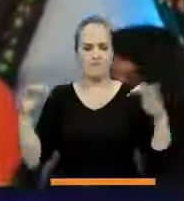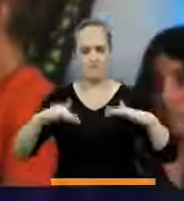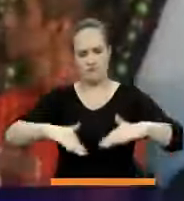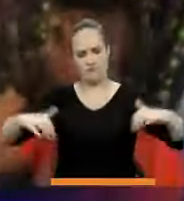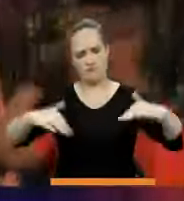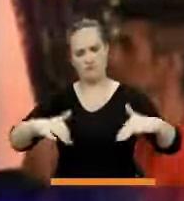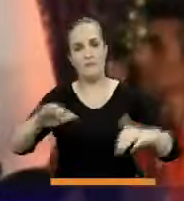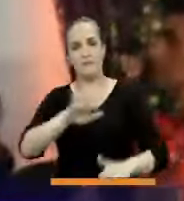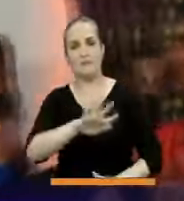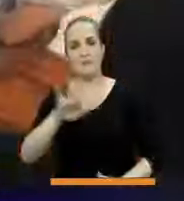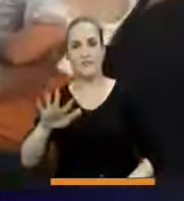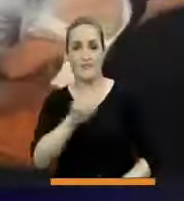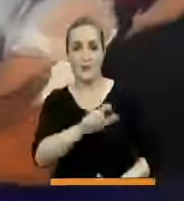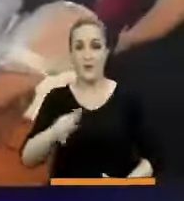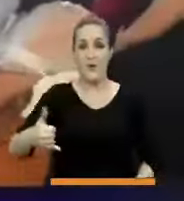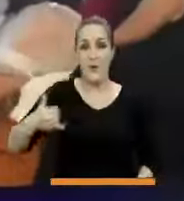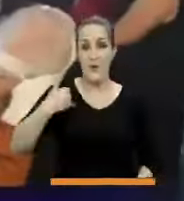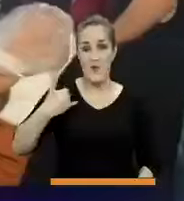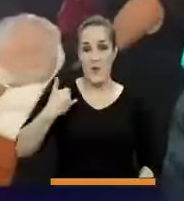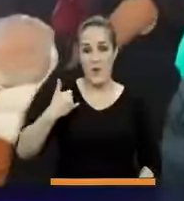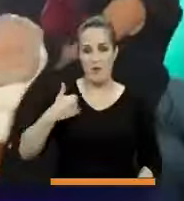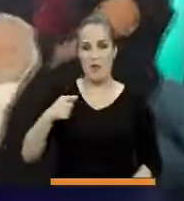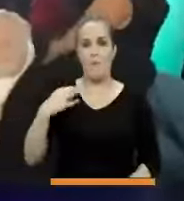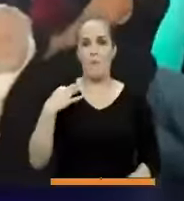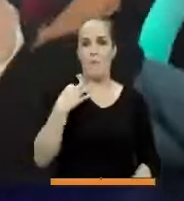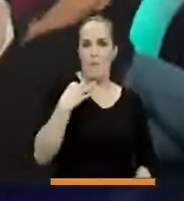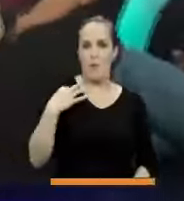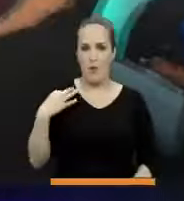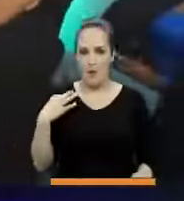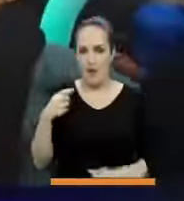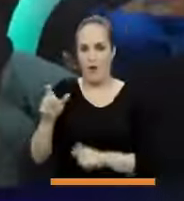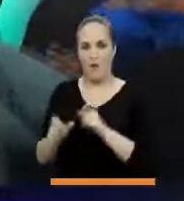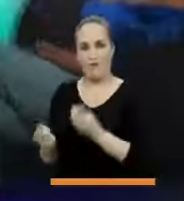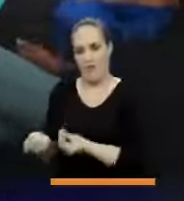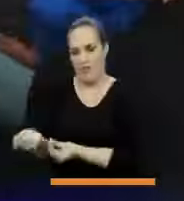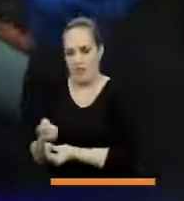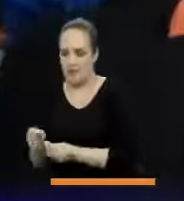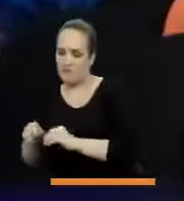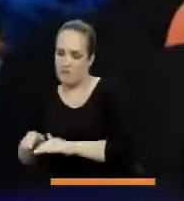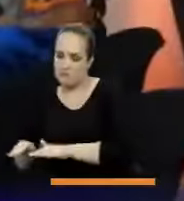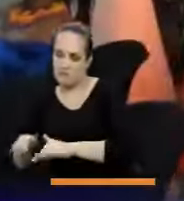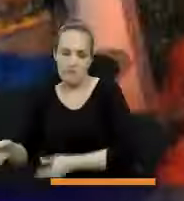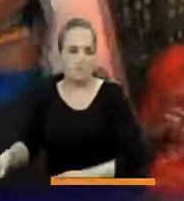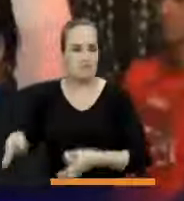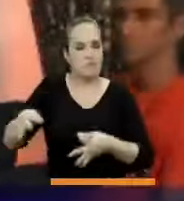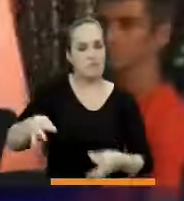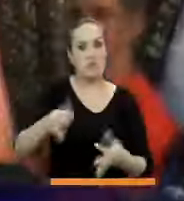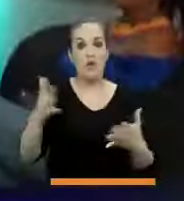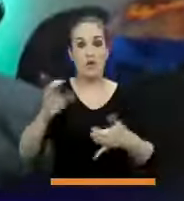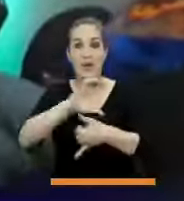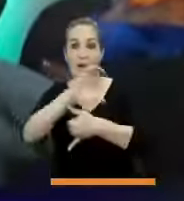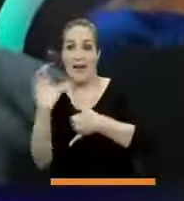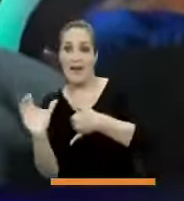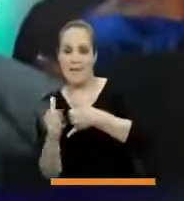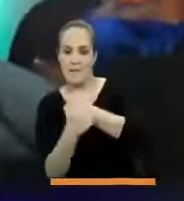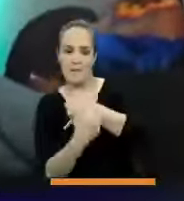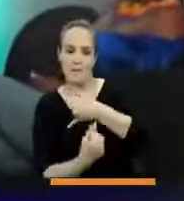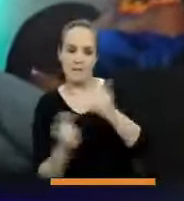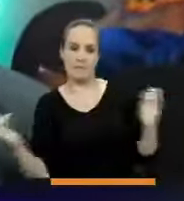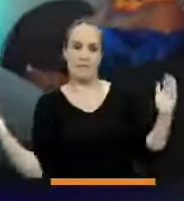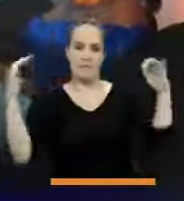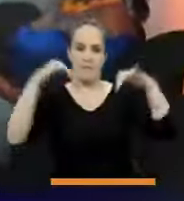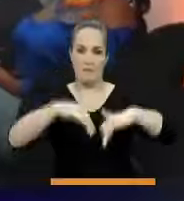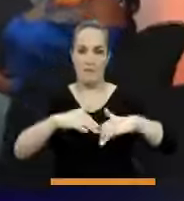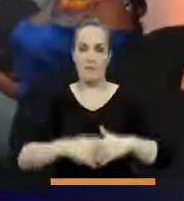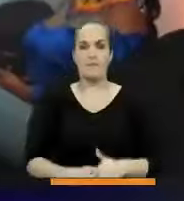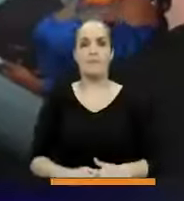de 55 jóvenes entre modelos y diseñadores provenientes de regiones del Caribe y el Pacífico colombiano.